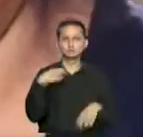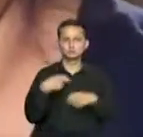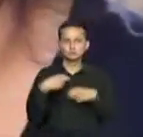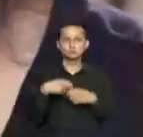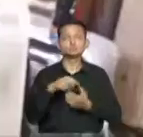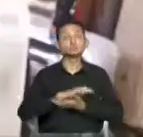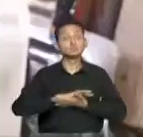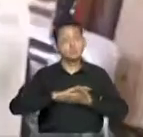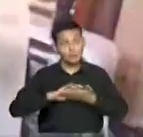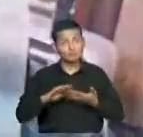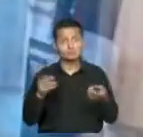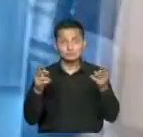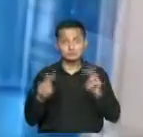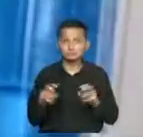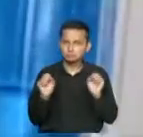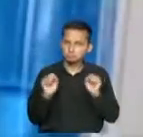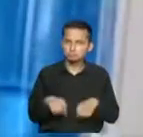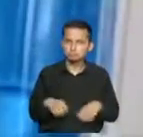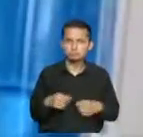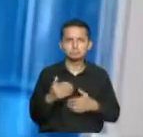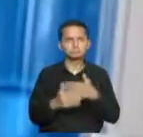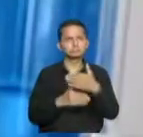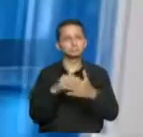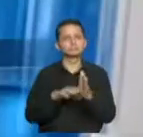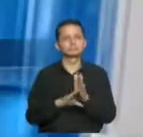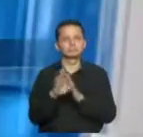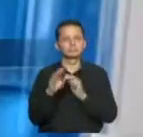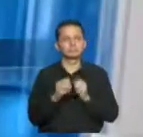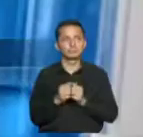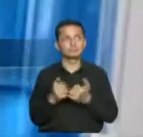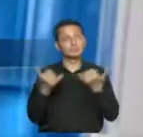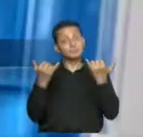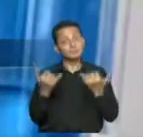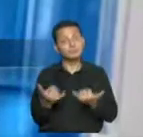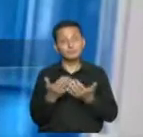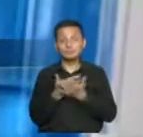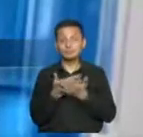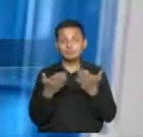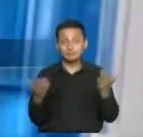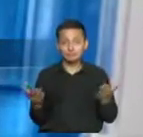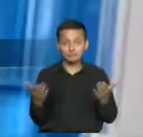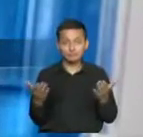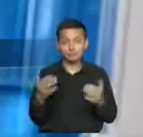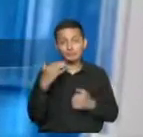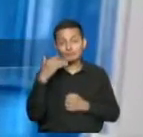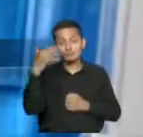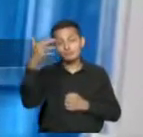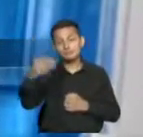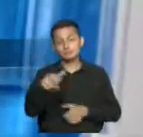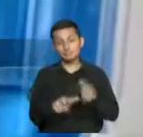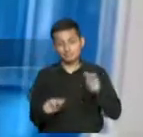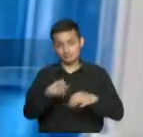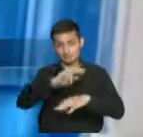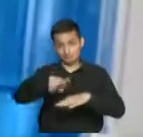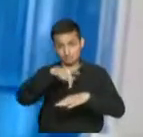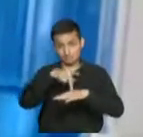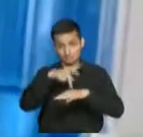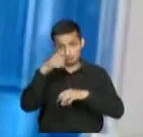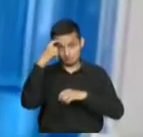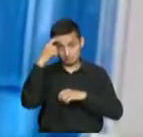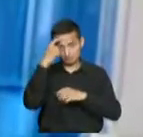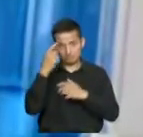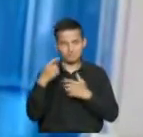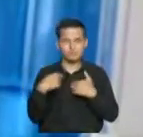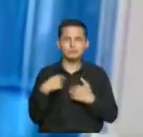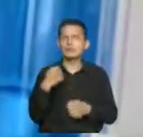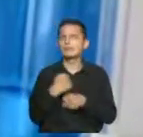suave, es rentable. Nuestra visión es que nuestros futuros profesionales no sean buscadores de